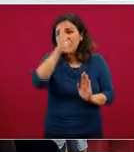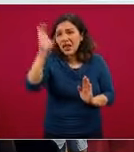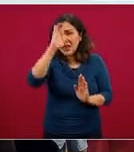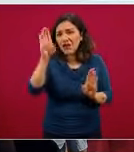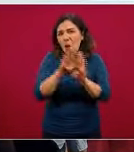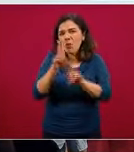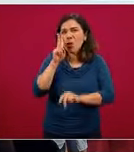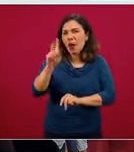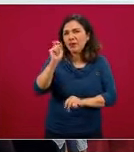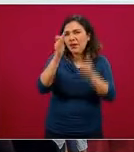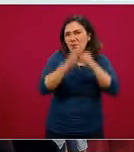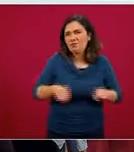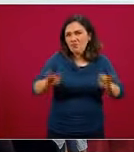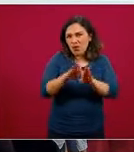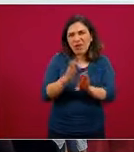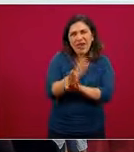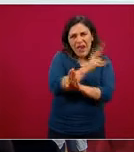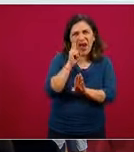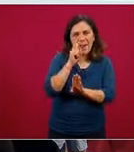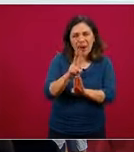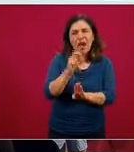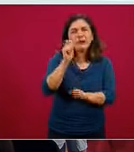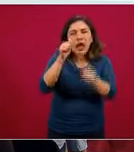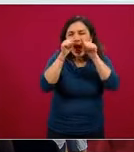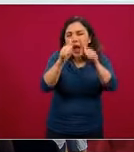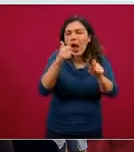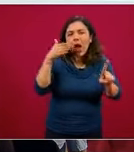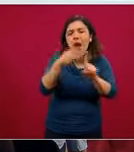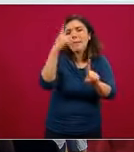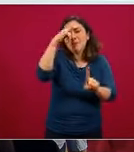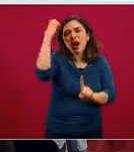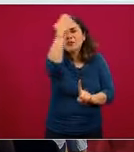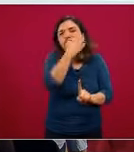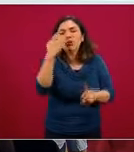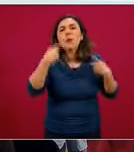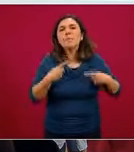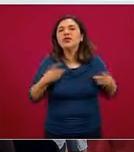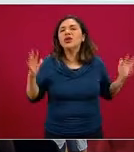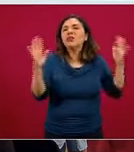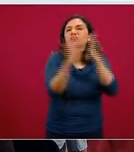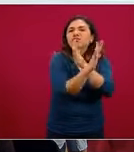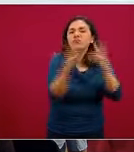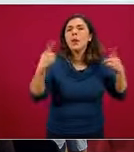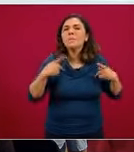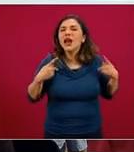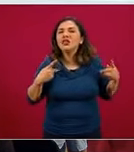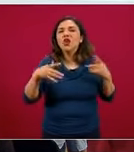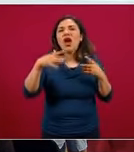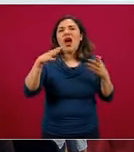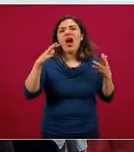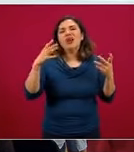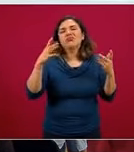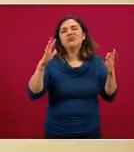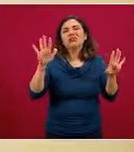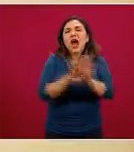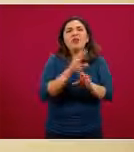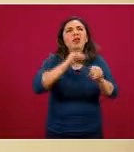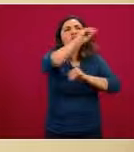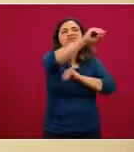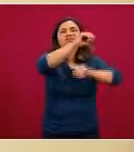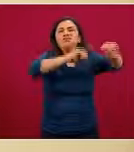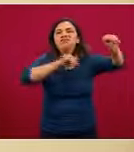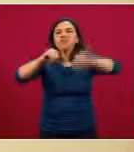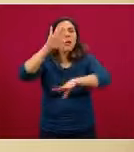4º componente en la laminilla anterior, enfocado al análisis de movilidad de poblaciones, sobre todo en las